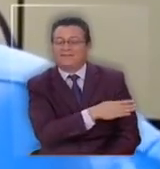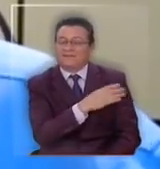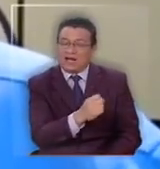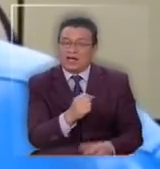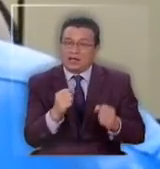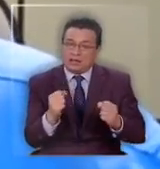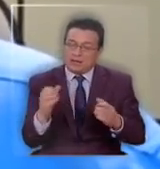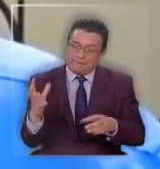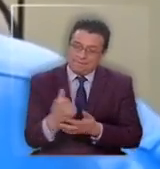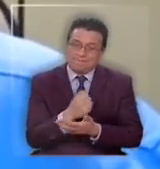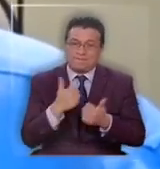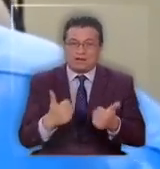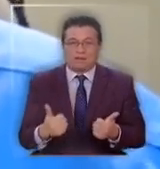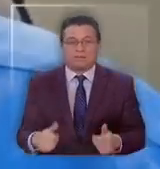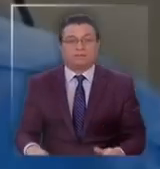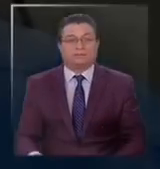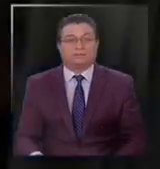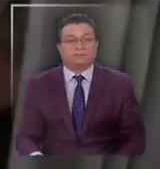será exitoso.